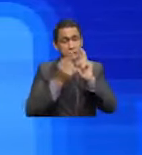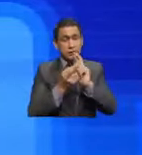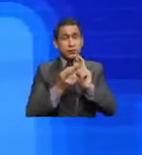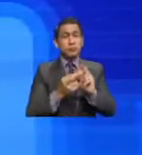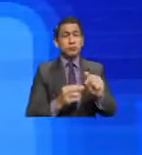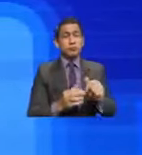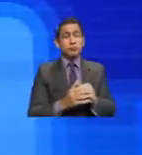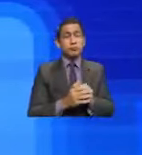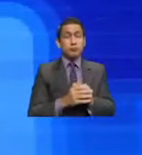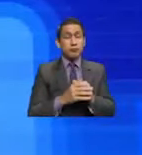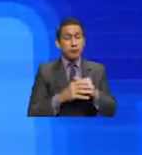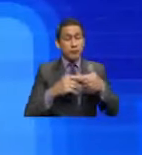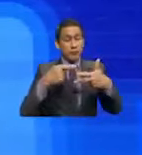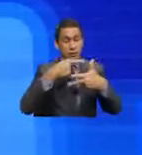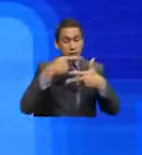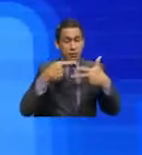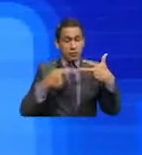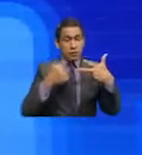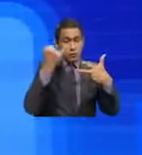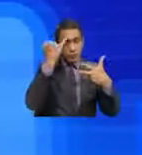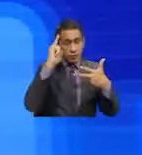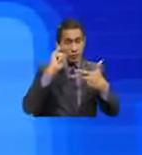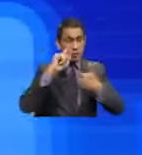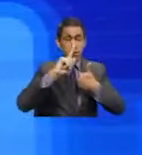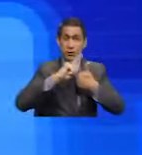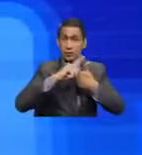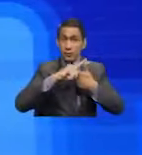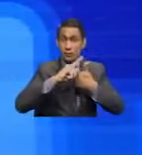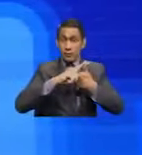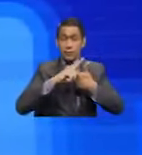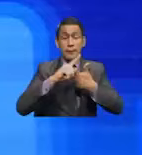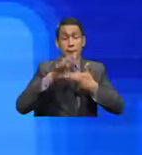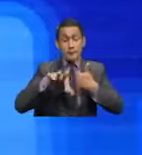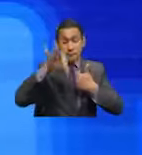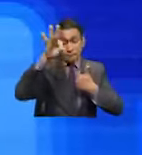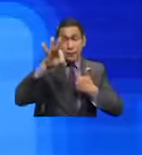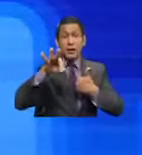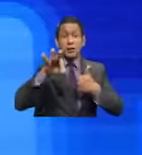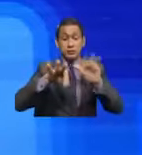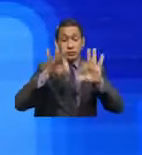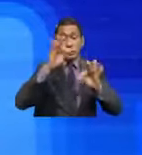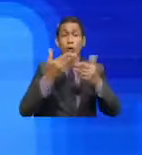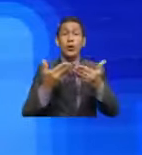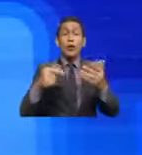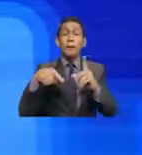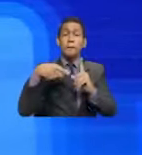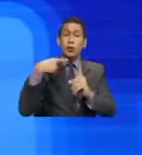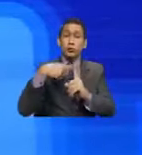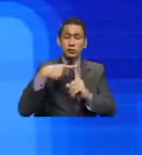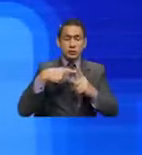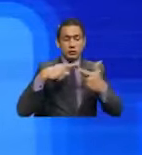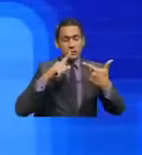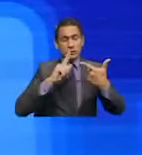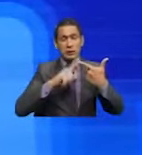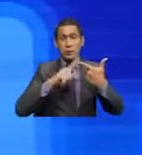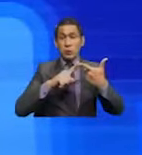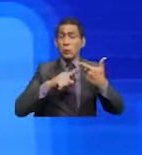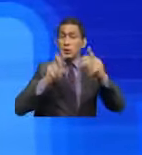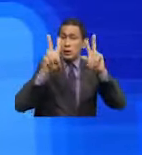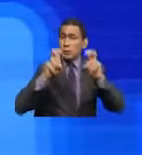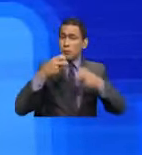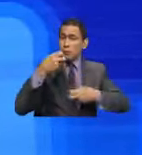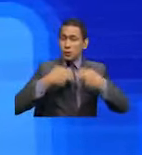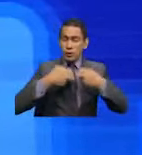mociones. La primera para rescatar lo positivo del proyecto. La segunda para temas polémicos y finalmente